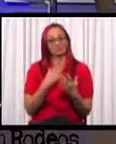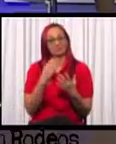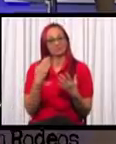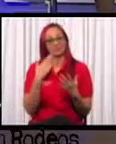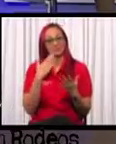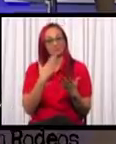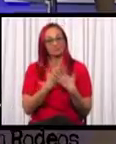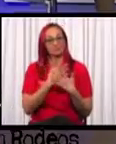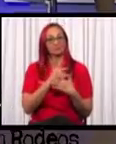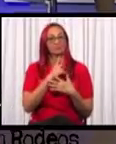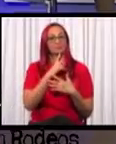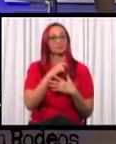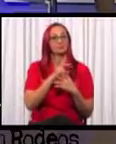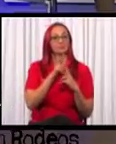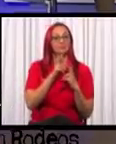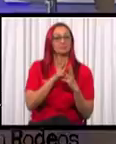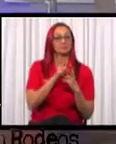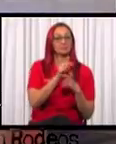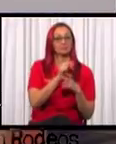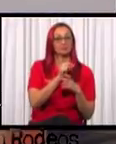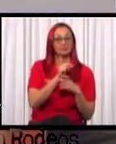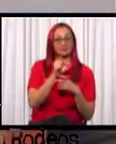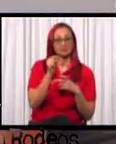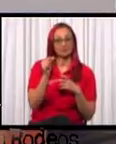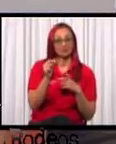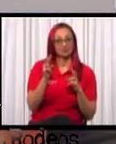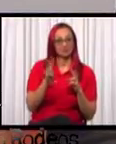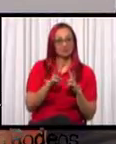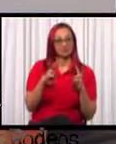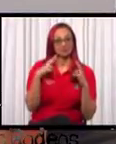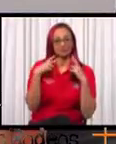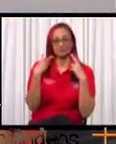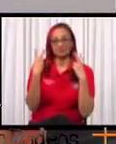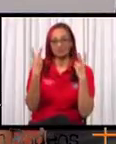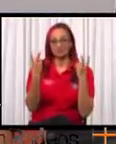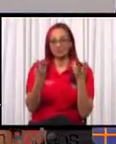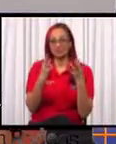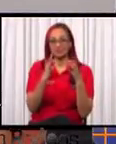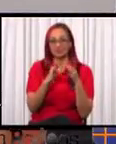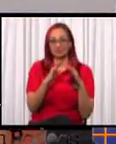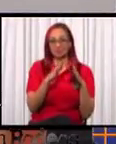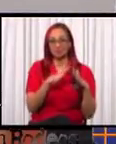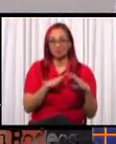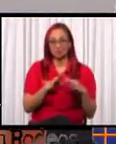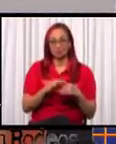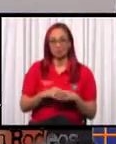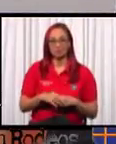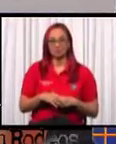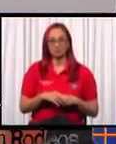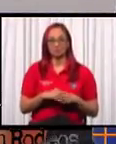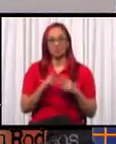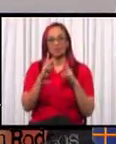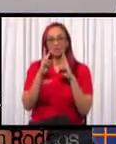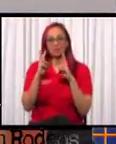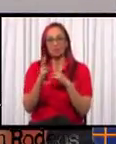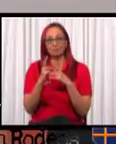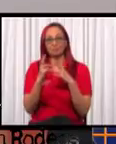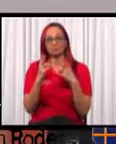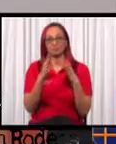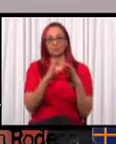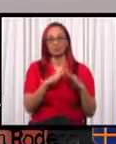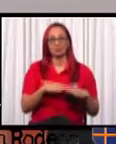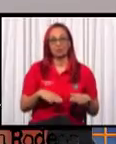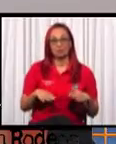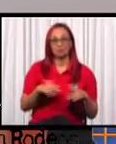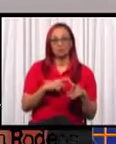realmente el tema de los salarios, el tema de los combustibles, el tema de los agroquímicos. Sí. Nosotros con